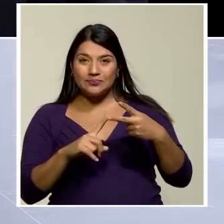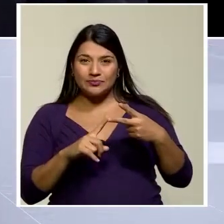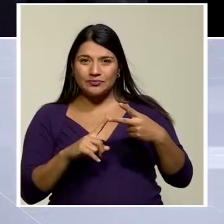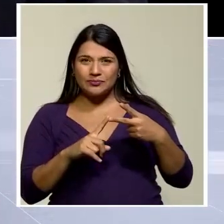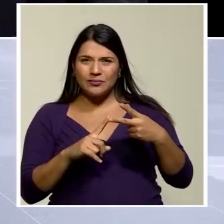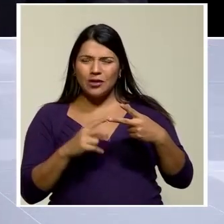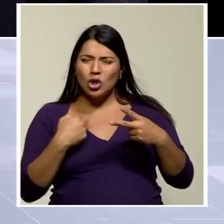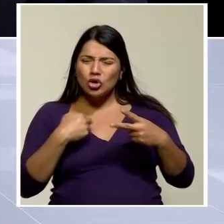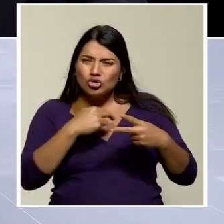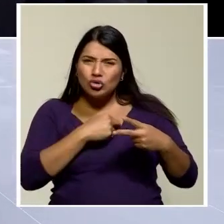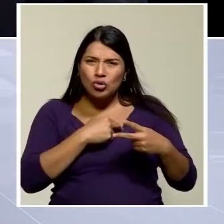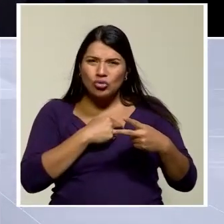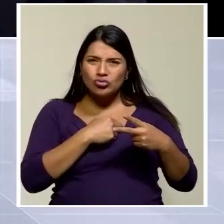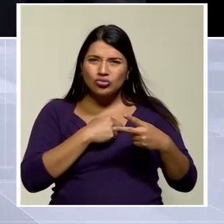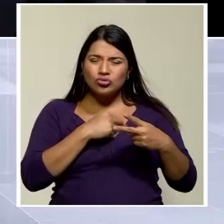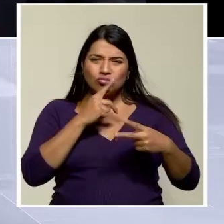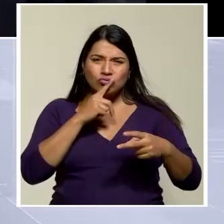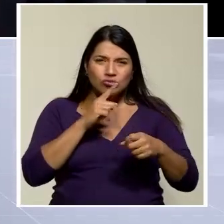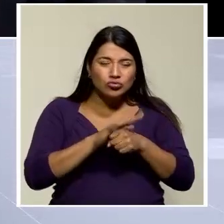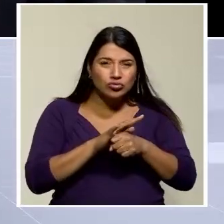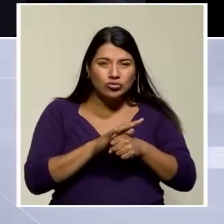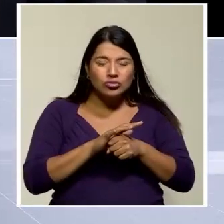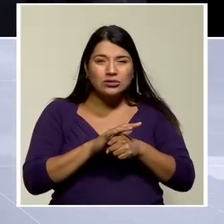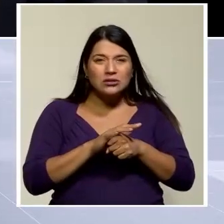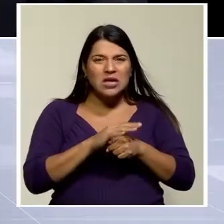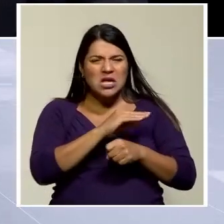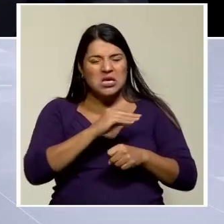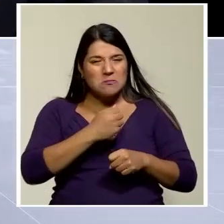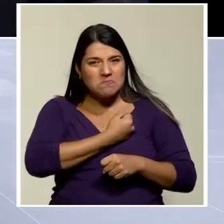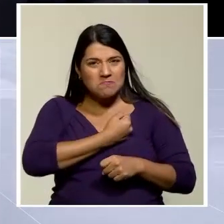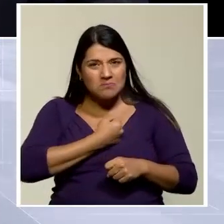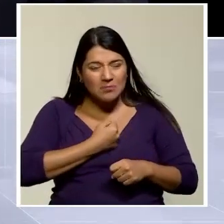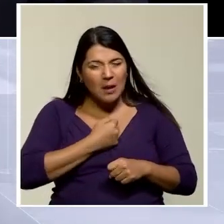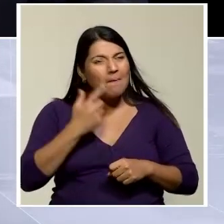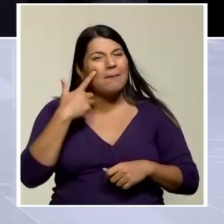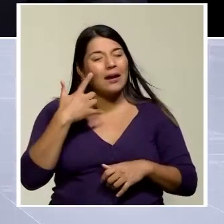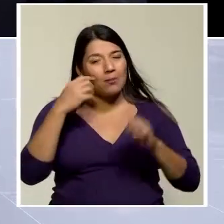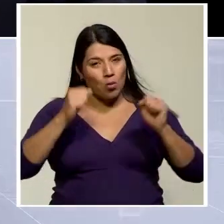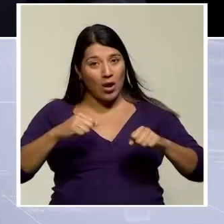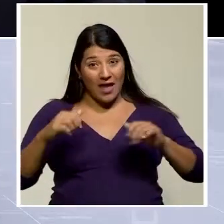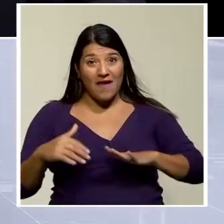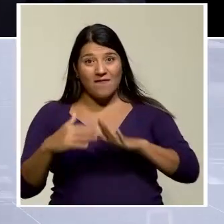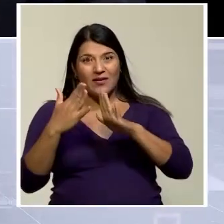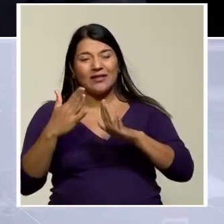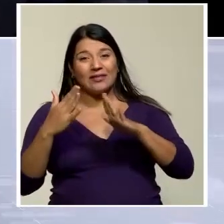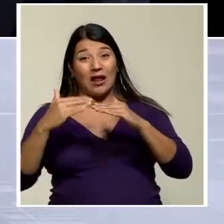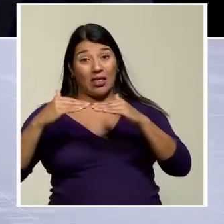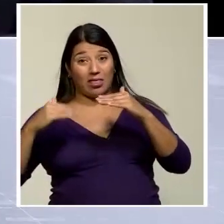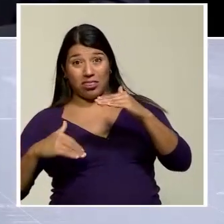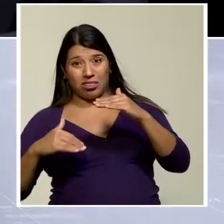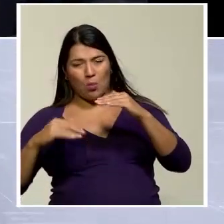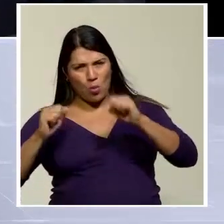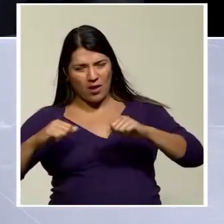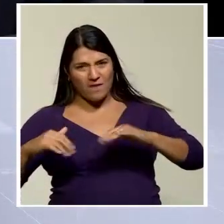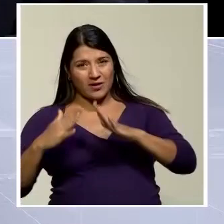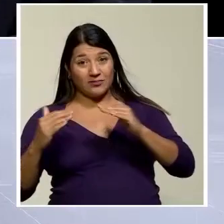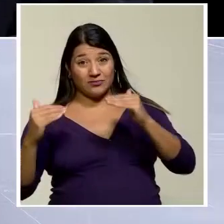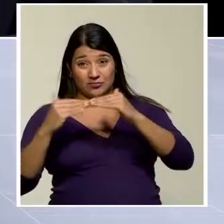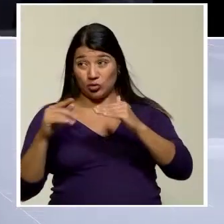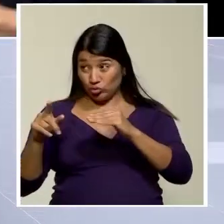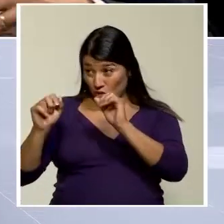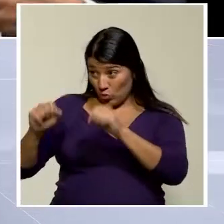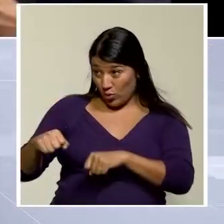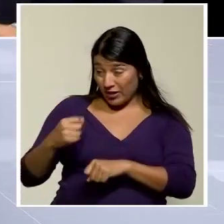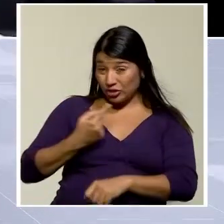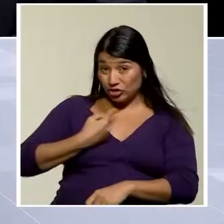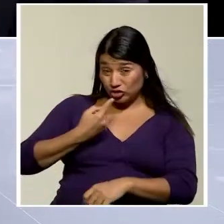nos fajemos, nos partamos el lomo para enfrentar esas desigualdades que nos están quedando como sociedad. ¿Puede solo José